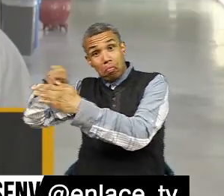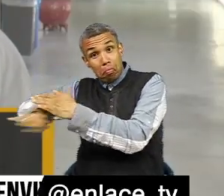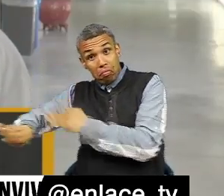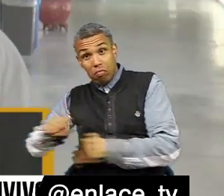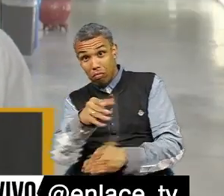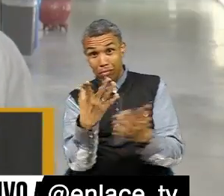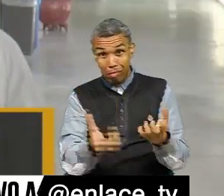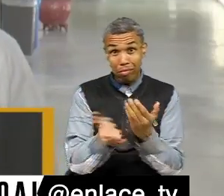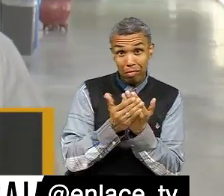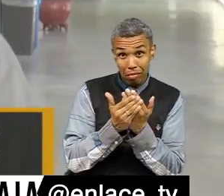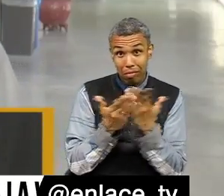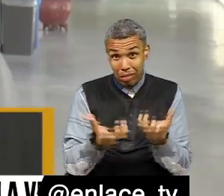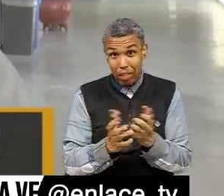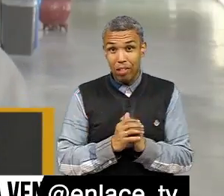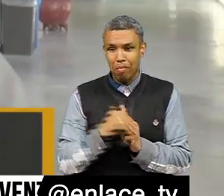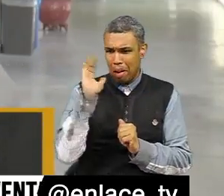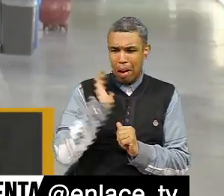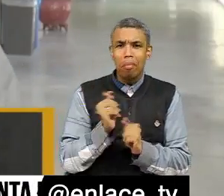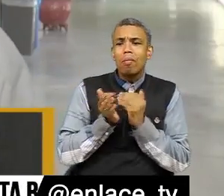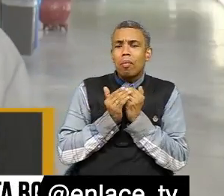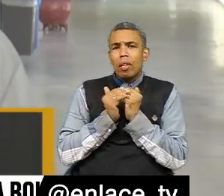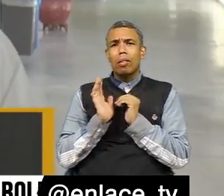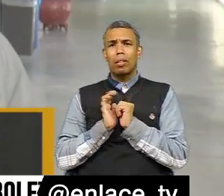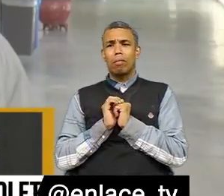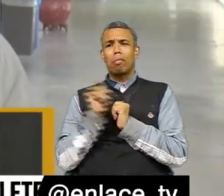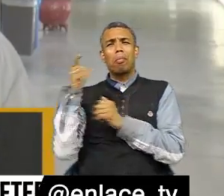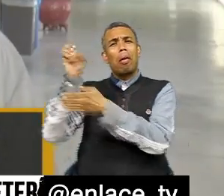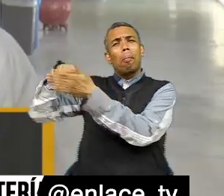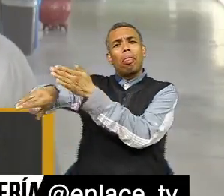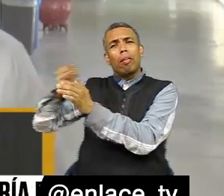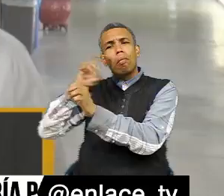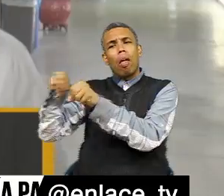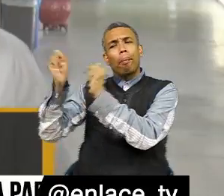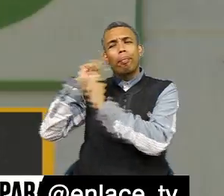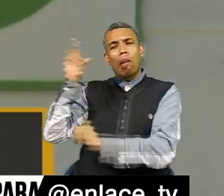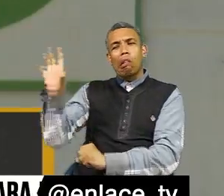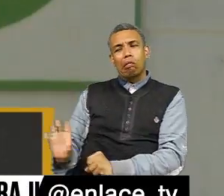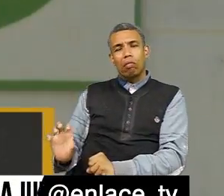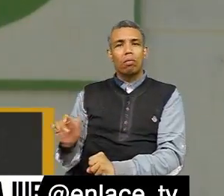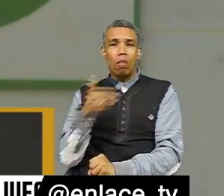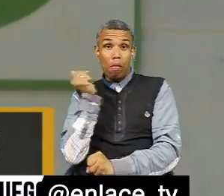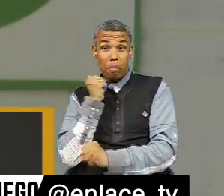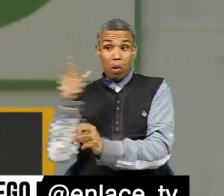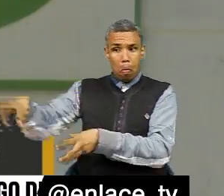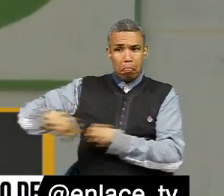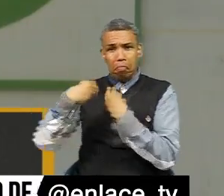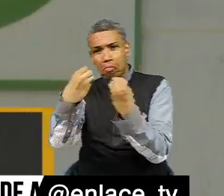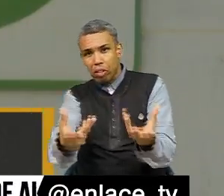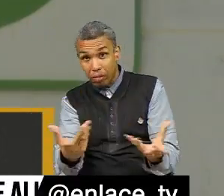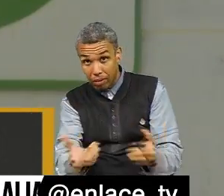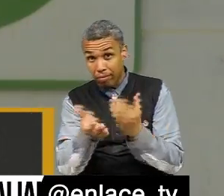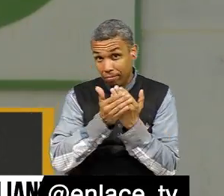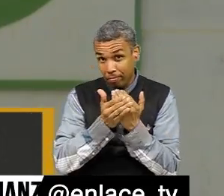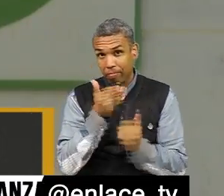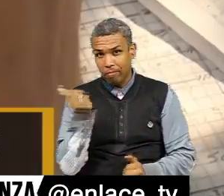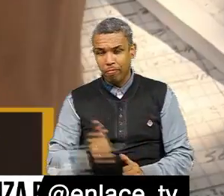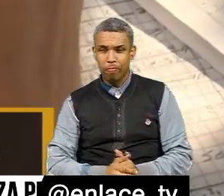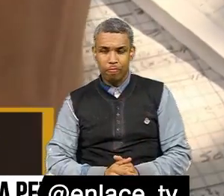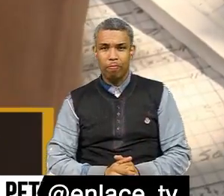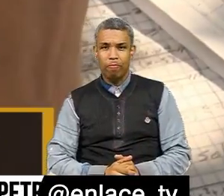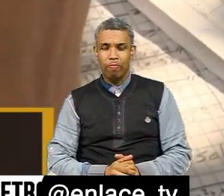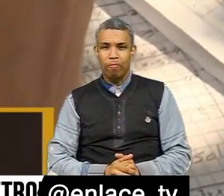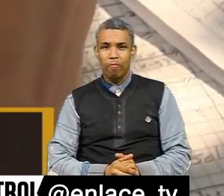nosotros los donamos. No queremos chatarrizar las cosas, sino darlas en donación porque están en buen estado. La coordinación de la Universidad Industrial de Santander en Barranca